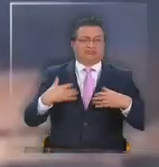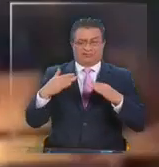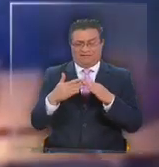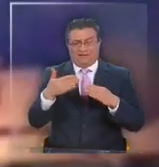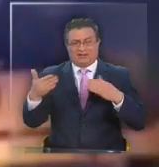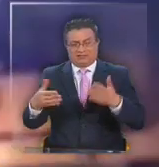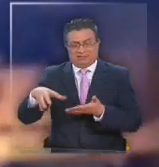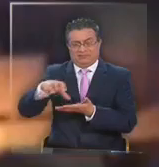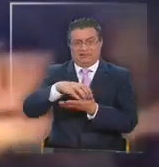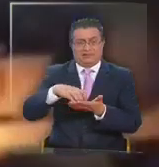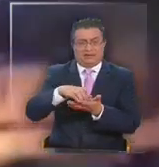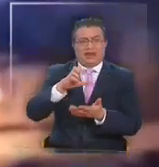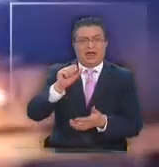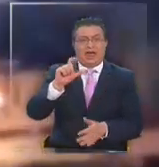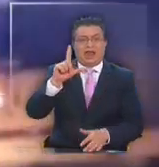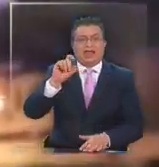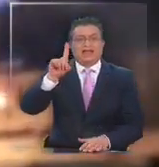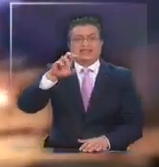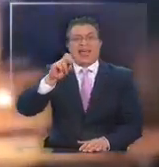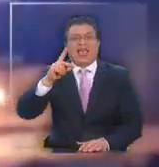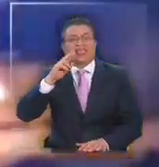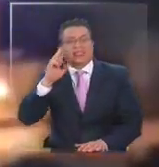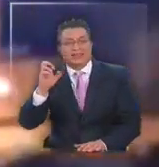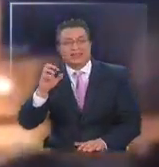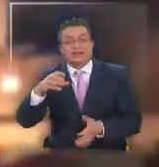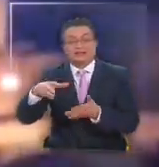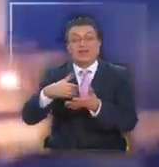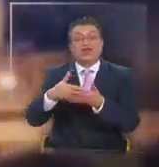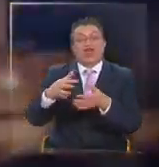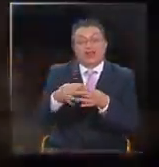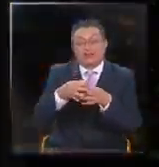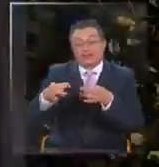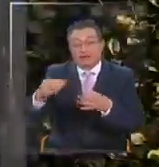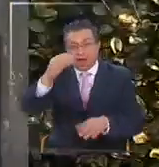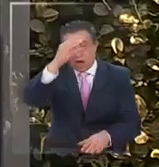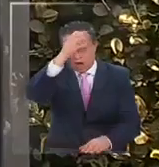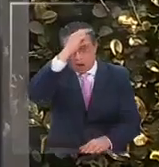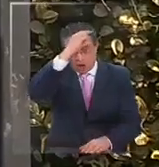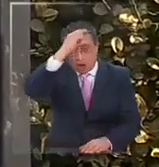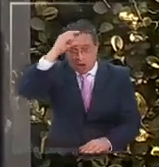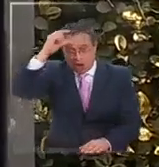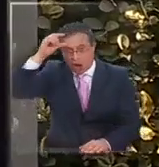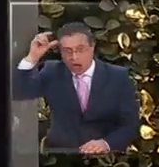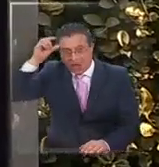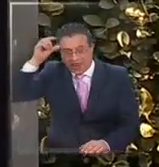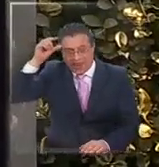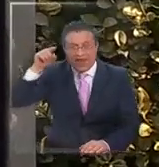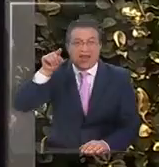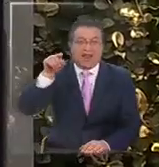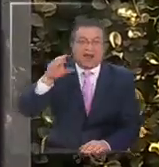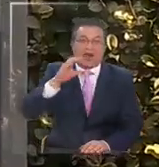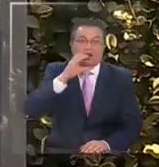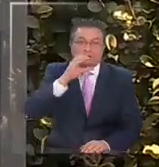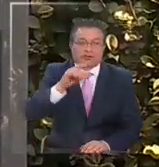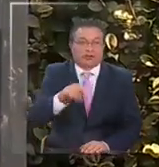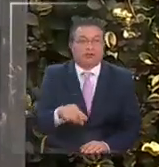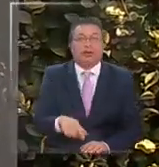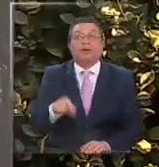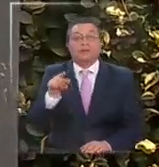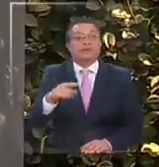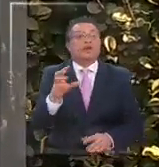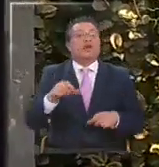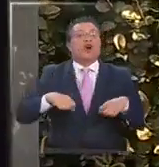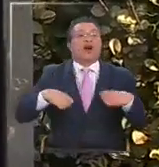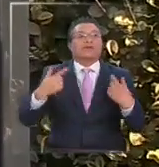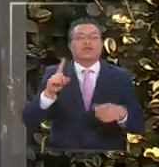vecinos de la población Jorge Alessandri de Coronel. La juventud no entiende o no